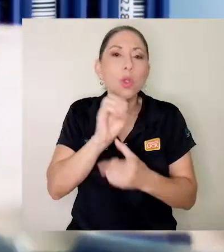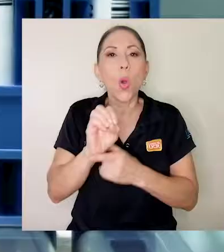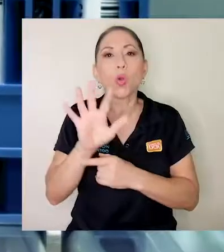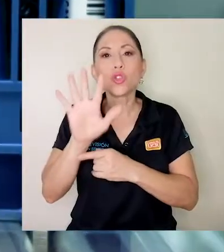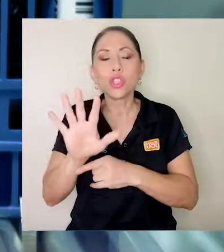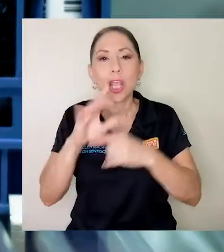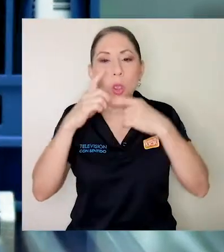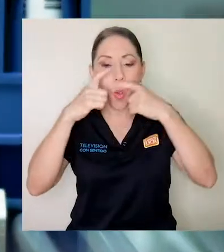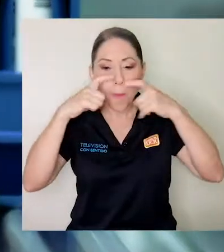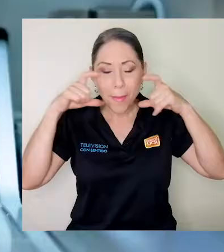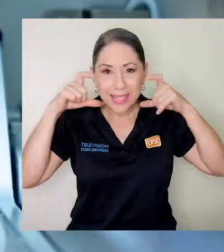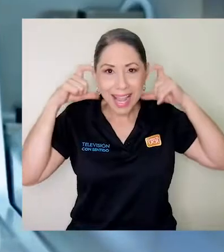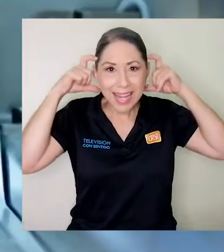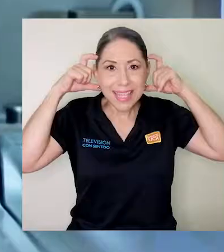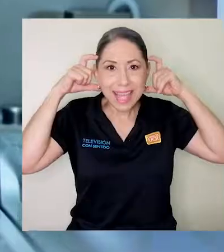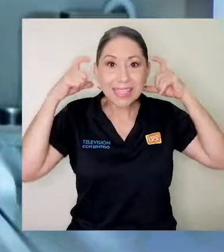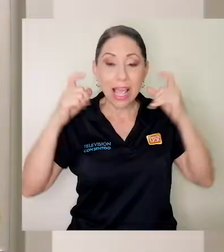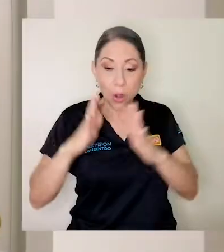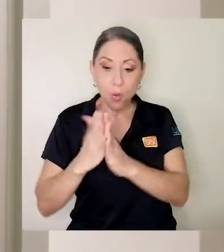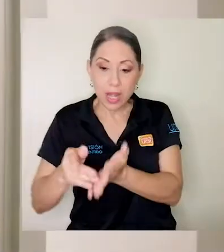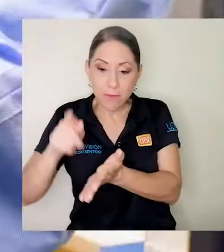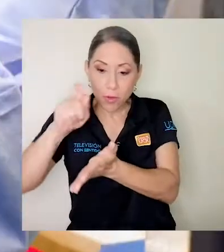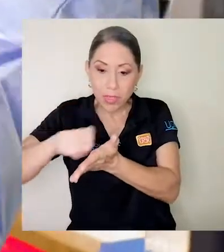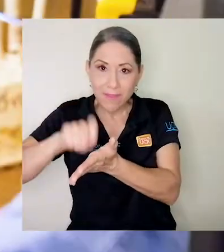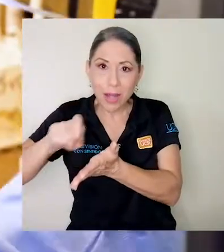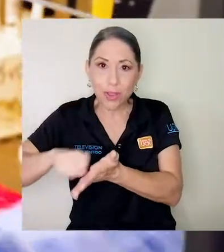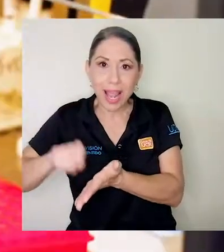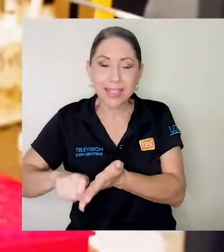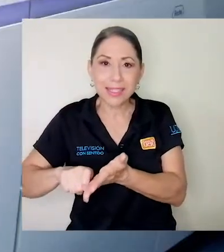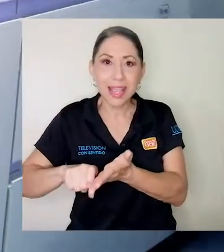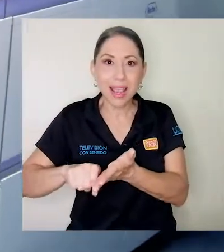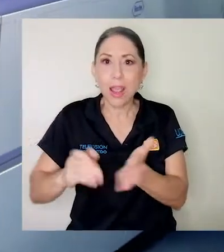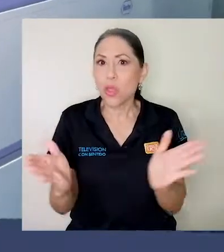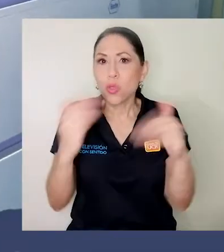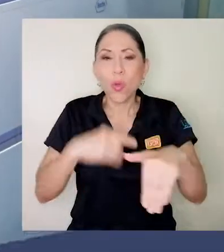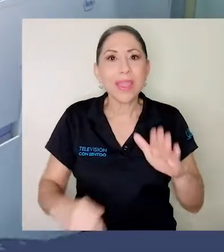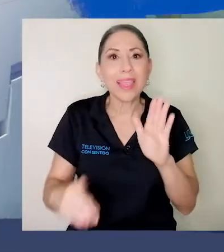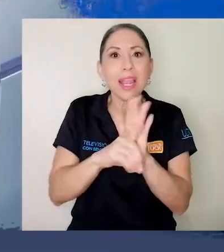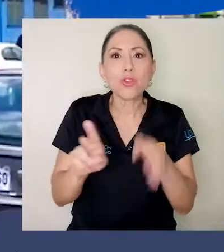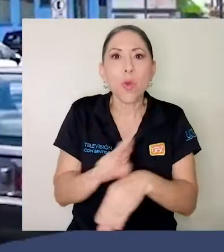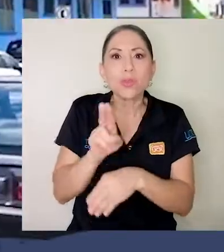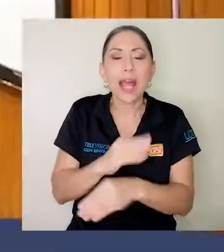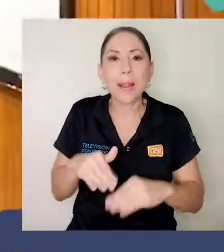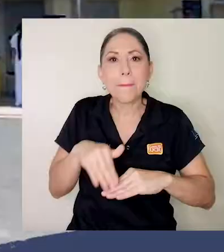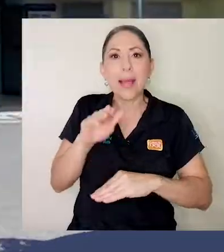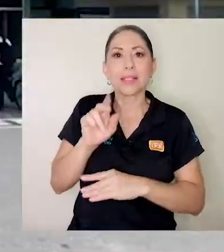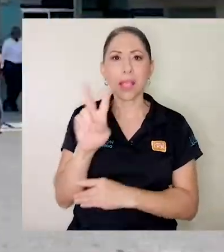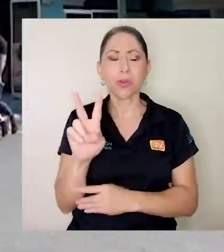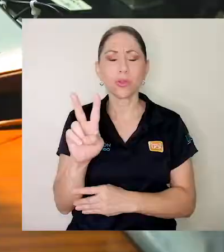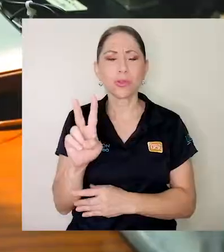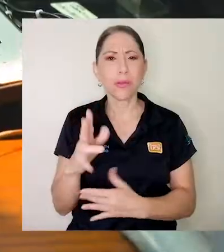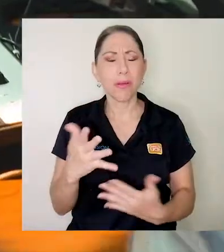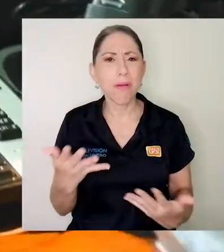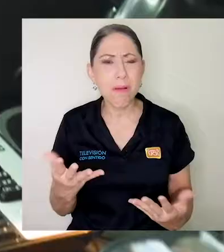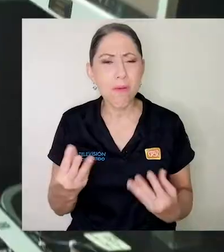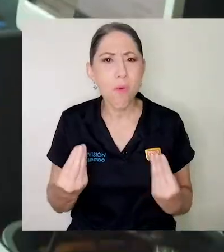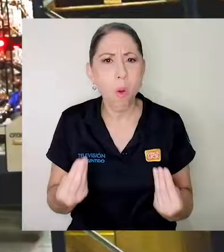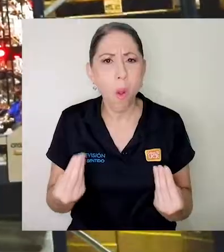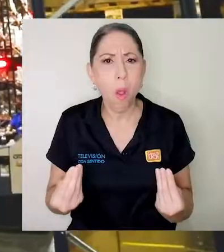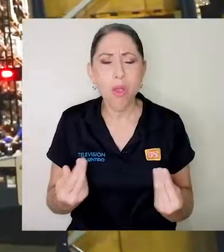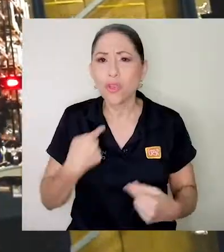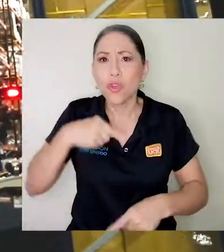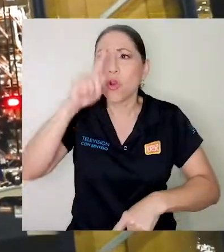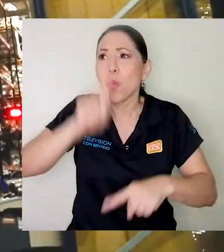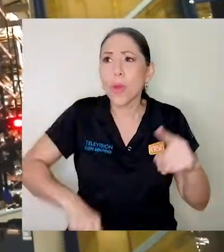mascarillas, hay que anotarse en un libro, nadie tiene derecho a gastar más de 2. O sea, es lamentable, o sea, yo no puedo